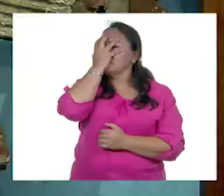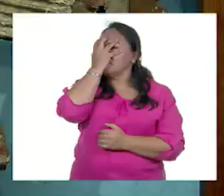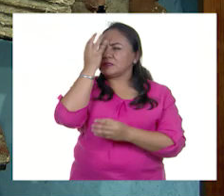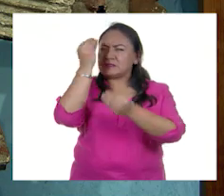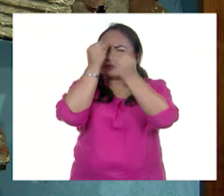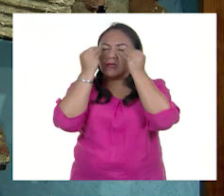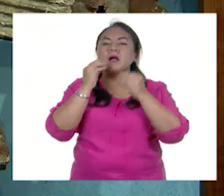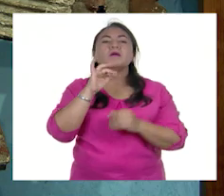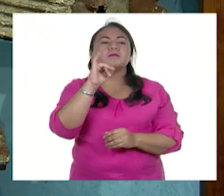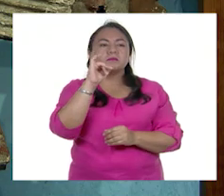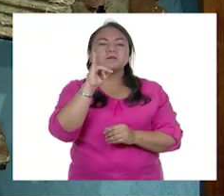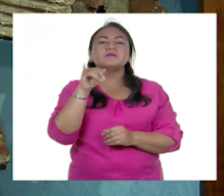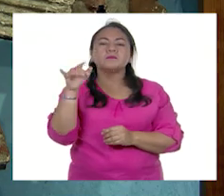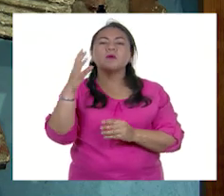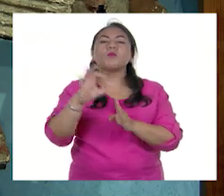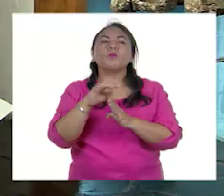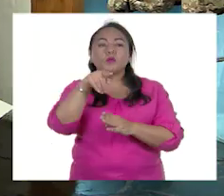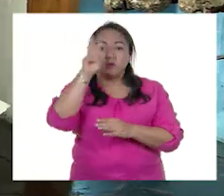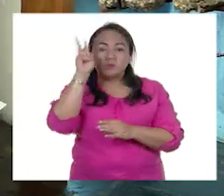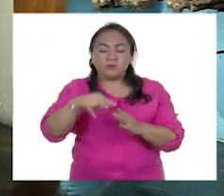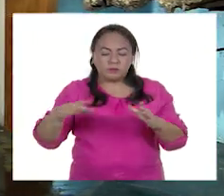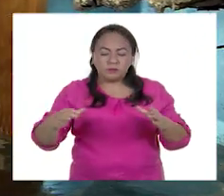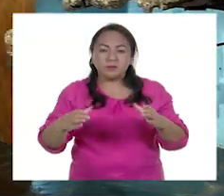detallada. Son fragmentos de un brasero